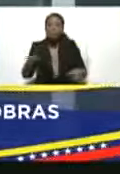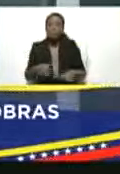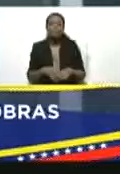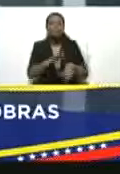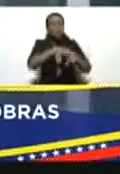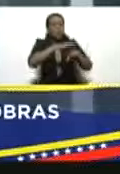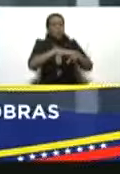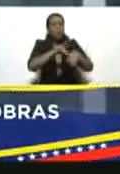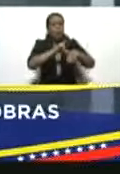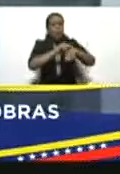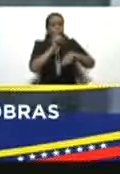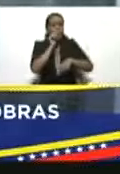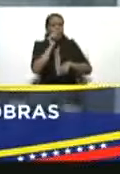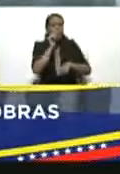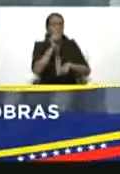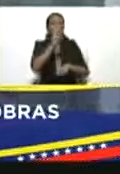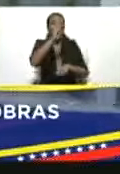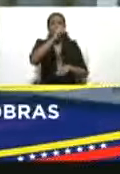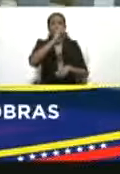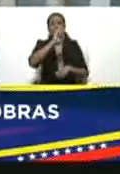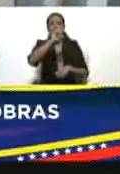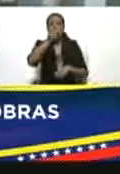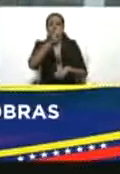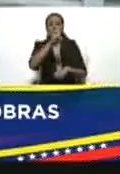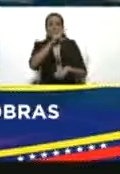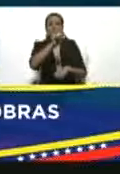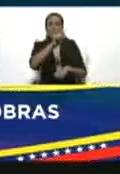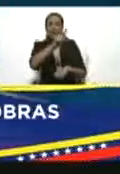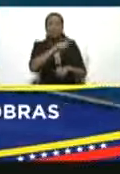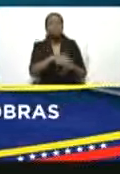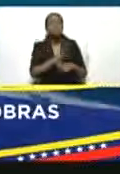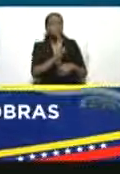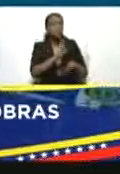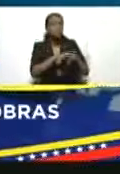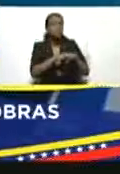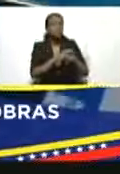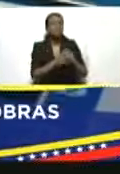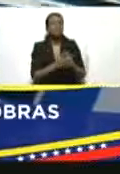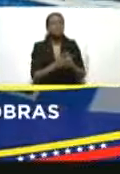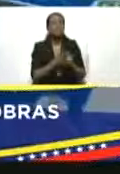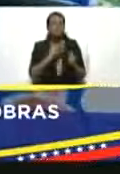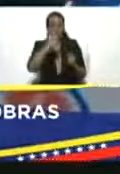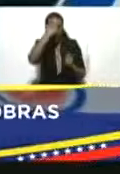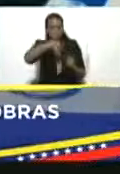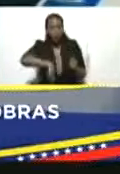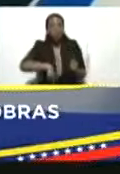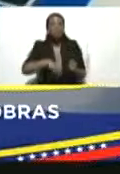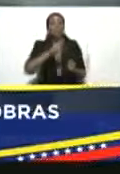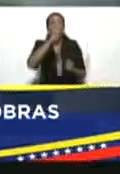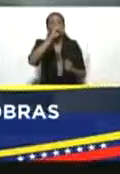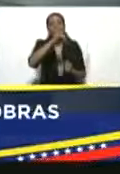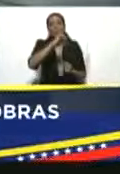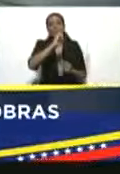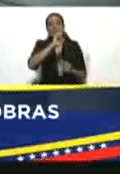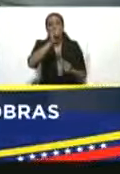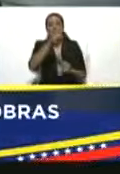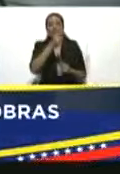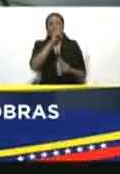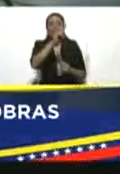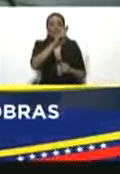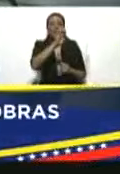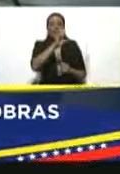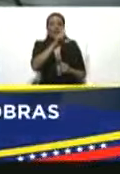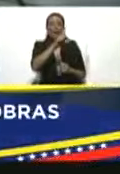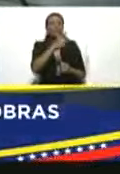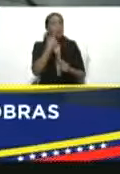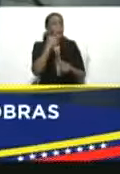preséntese Miguel Ángel miguelangelo Ajá drct Miguel Ángel Naranjo Mola prestando servicios de dónde